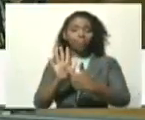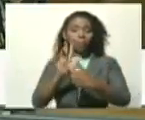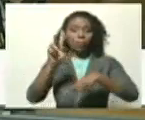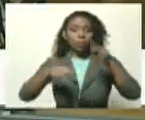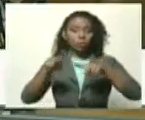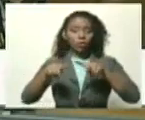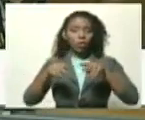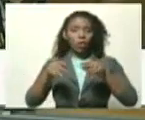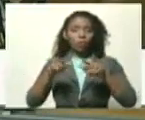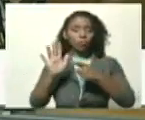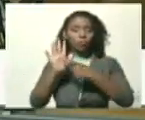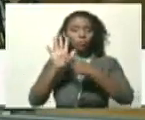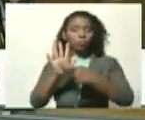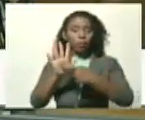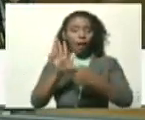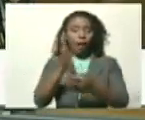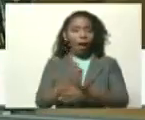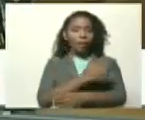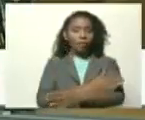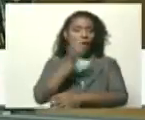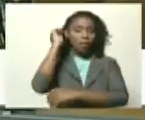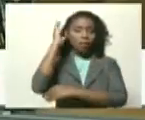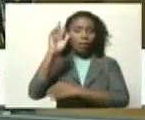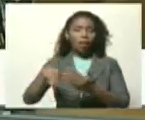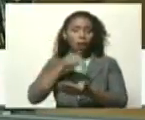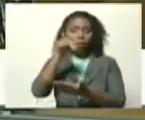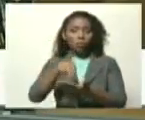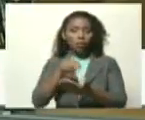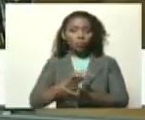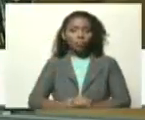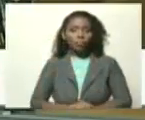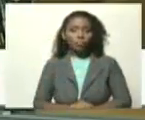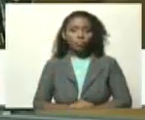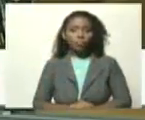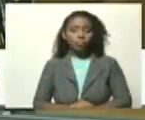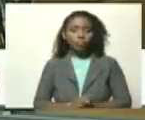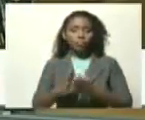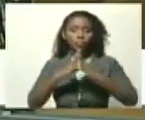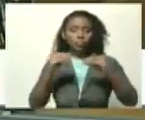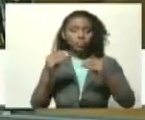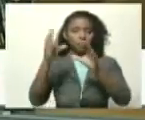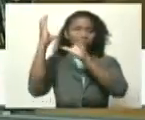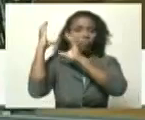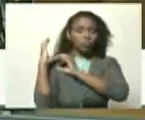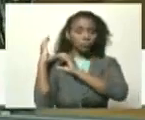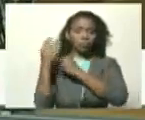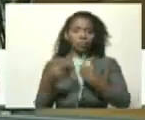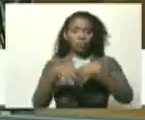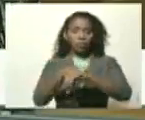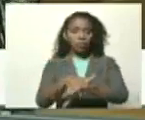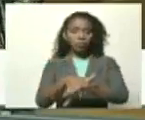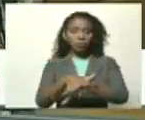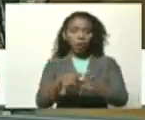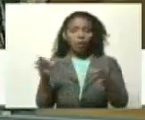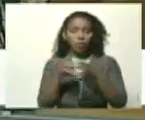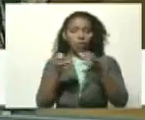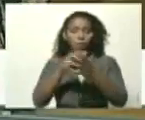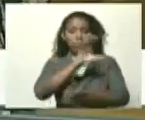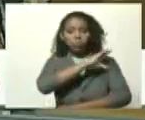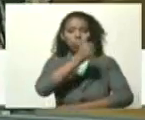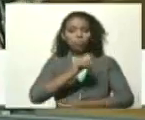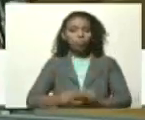en plancha ante la plenaria de la Asamblea Nacional de todos los cargos a integrar la Junta